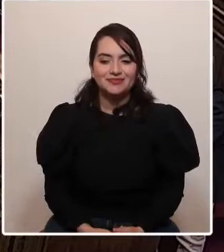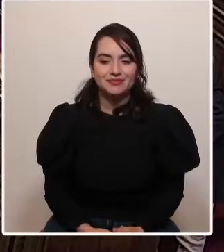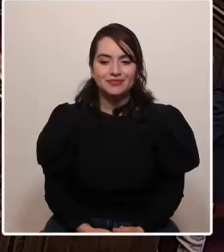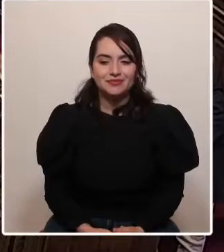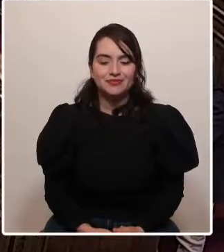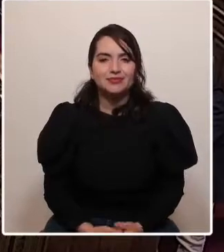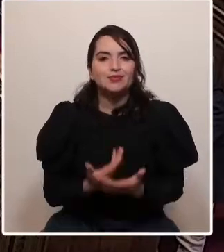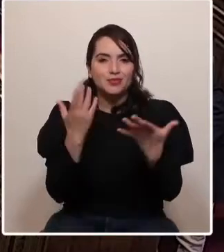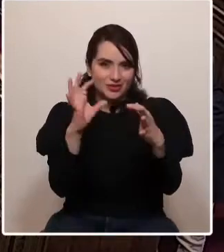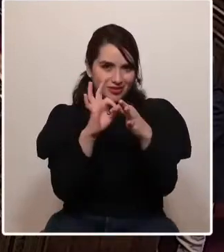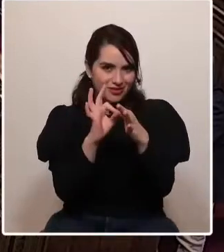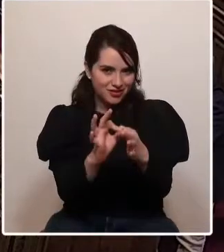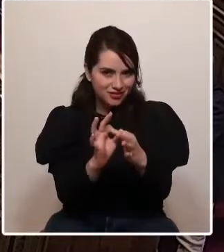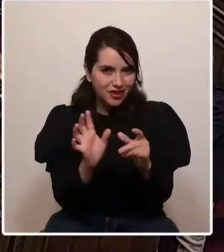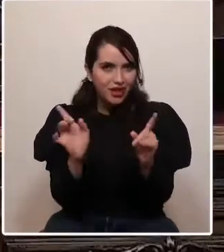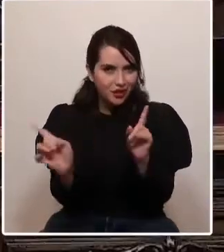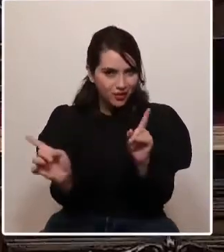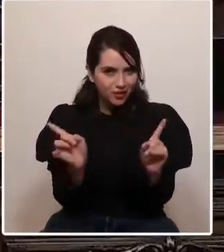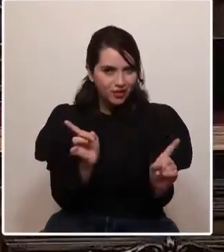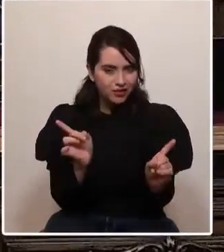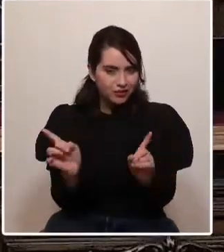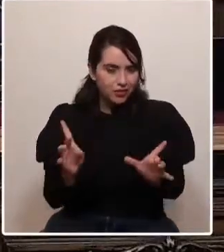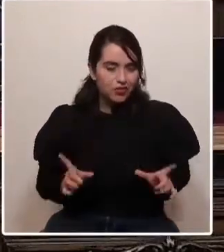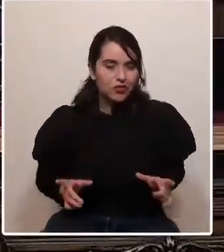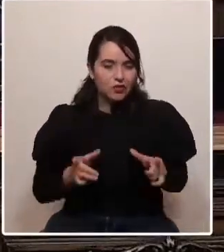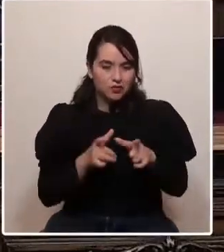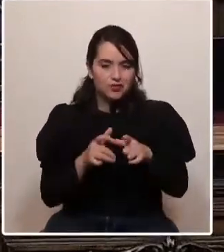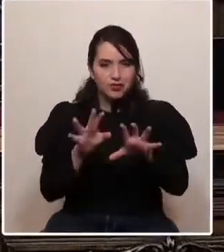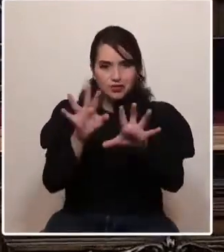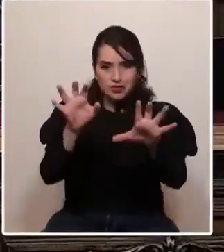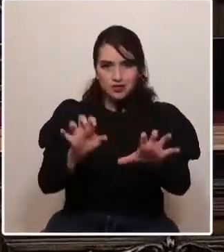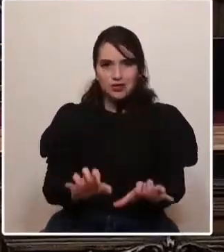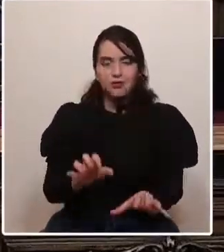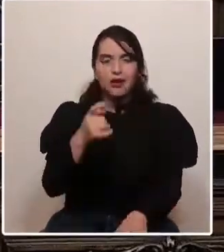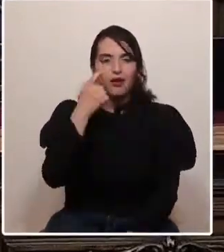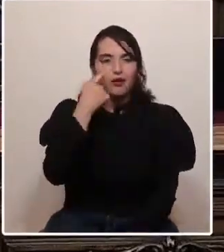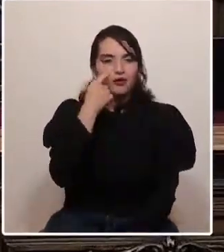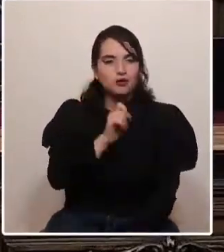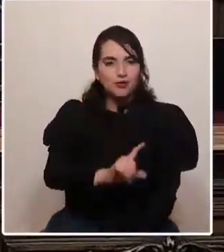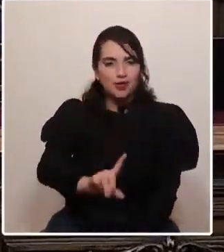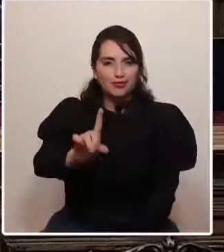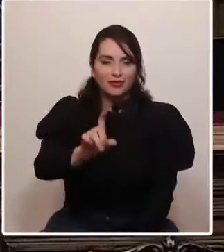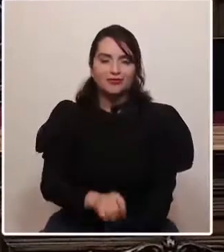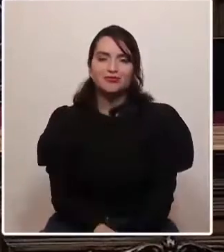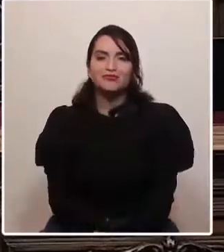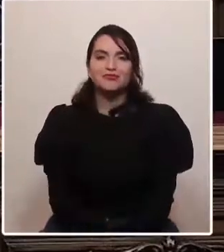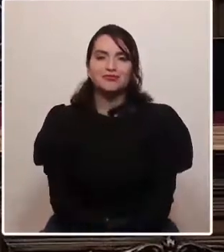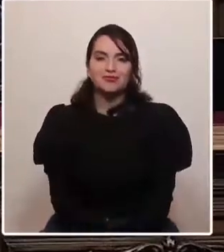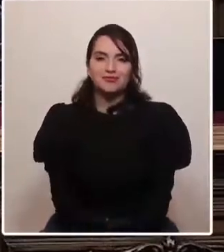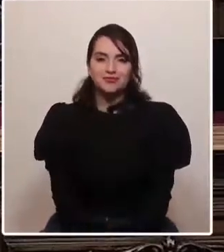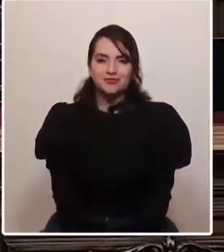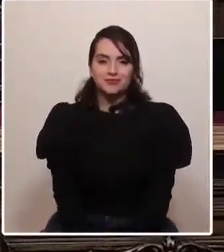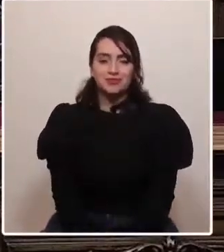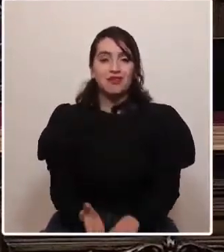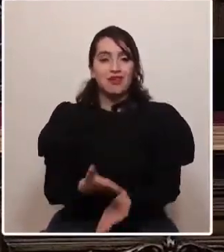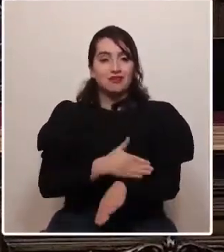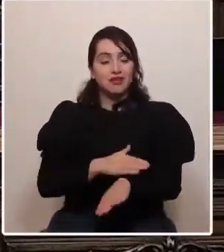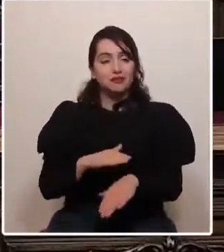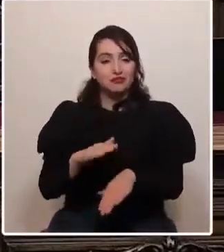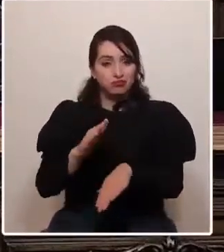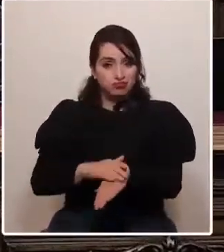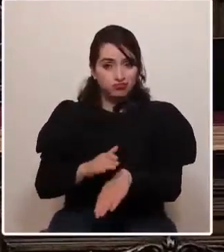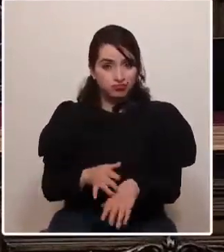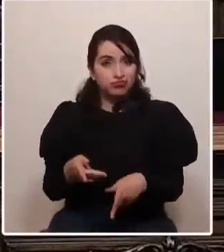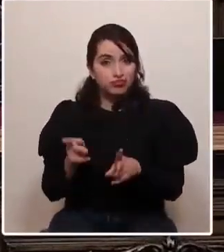Muchas gracias a la coordinación de la Comisión de Sistemas de Conocimiento. Antes de otorgar la palabra,